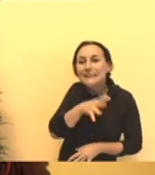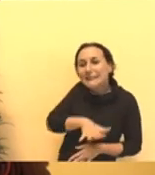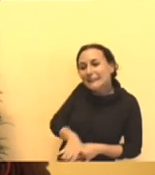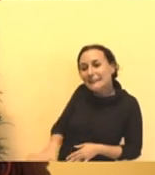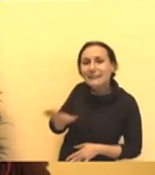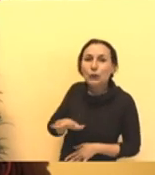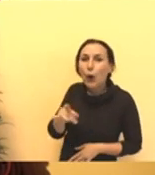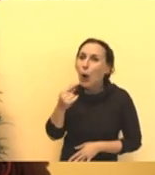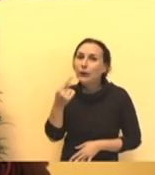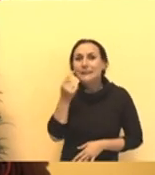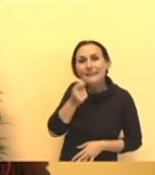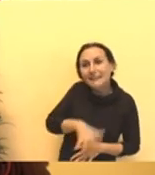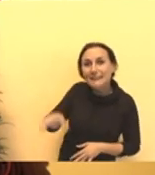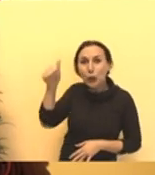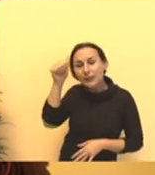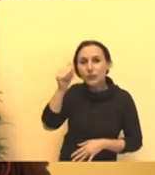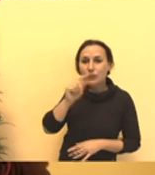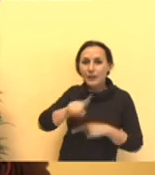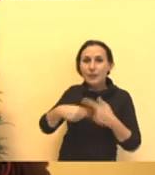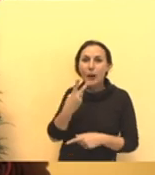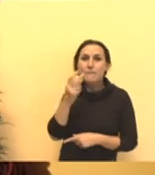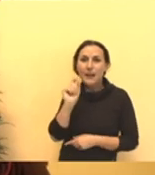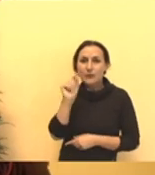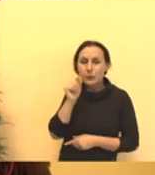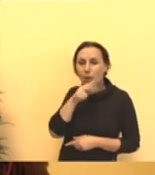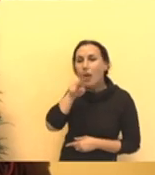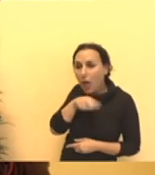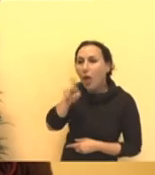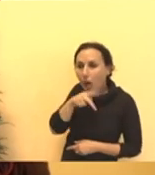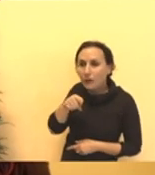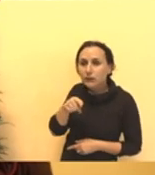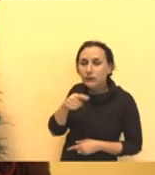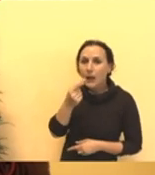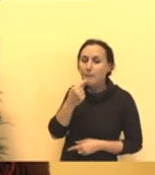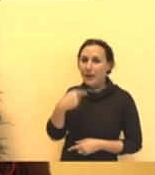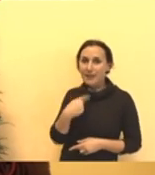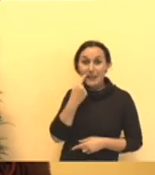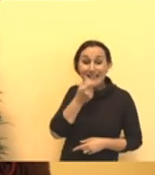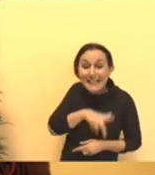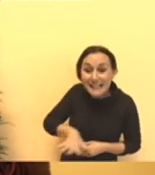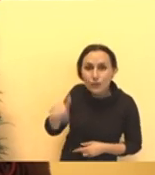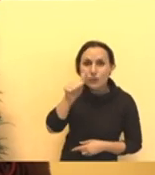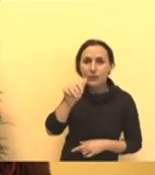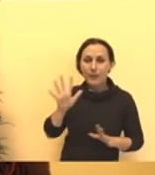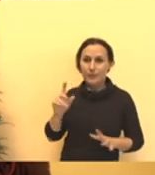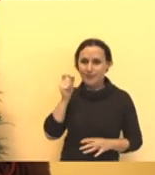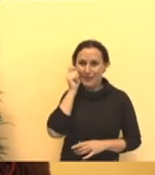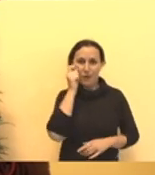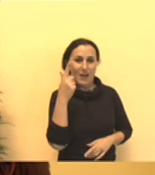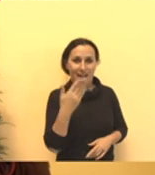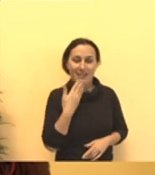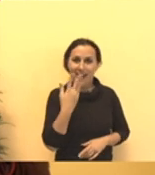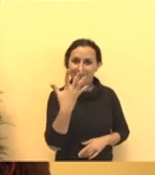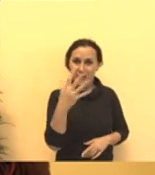el niño. Y a los 20 minutos de estar hablando yo descubro que el niño tiene 50 años, pero es el niño. O cuando vemos a una